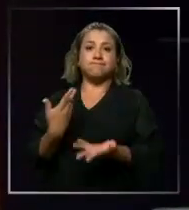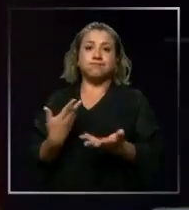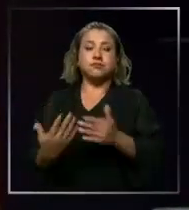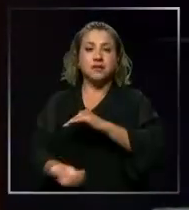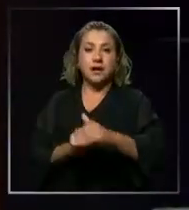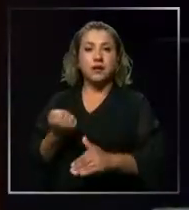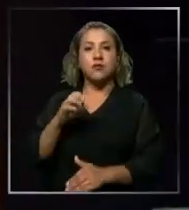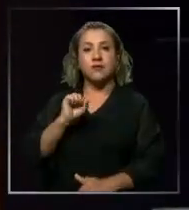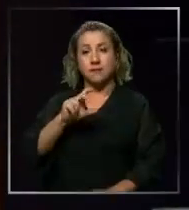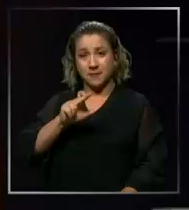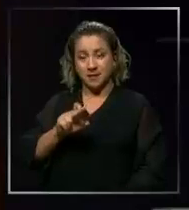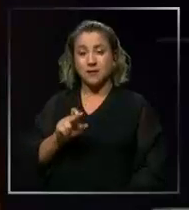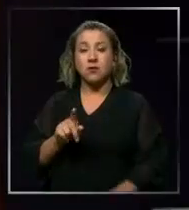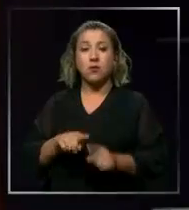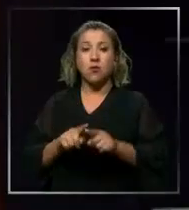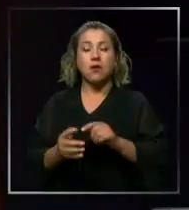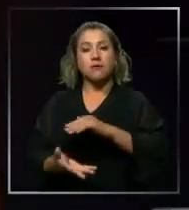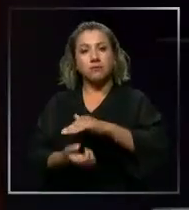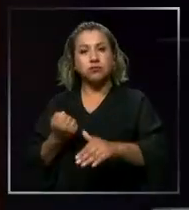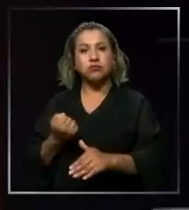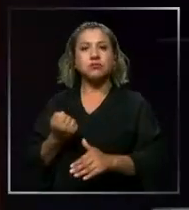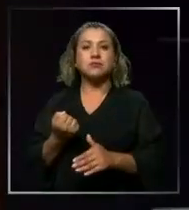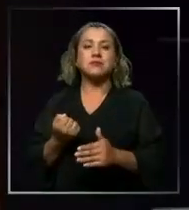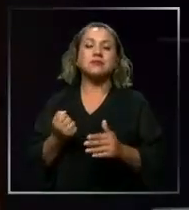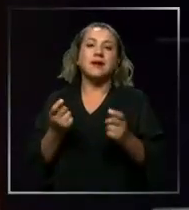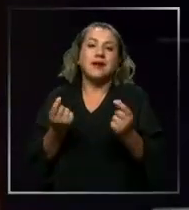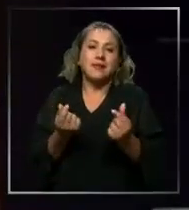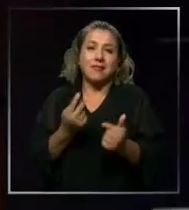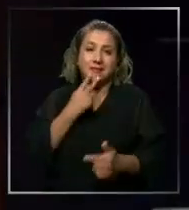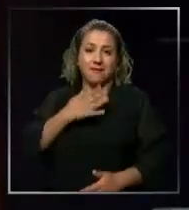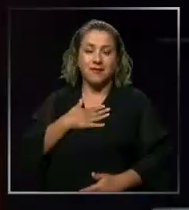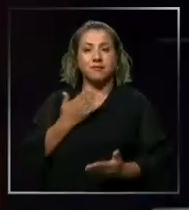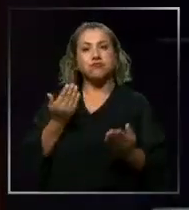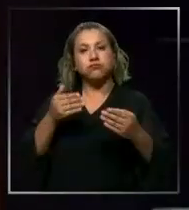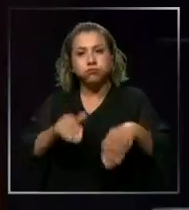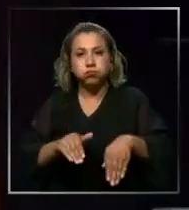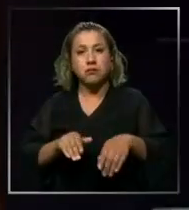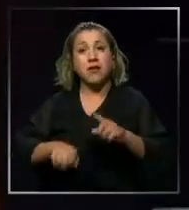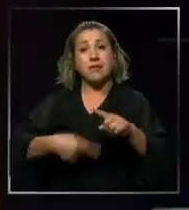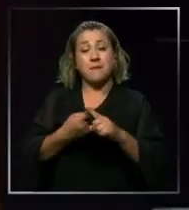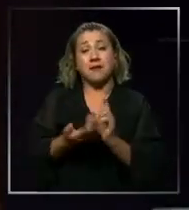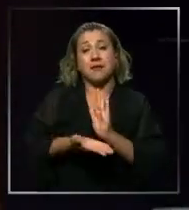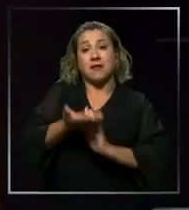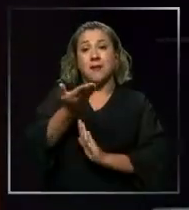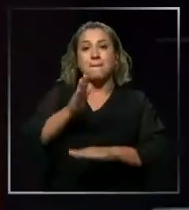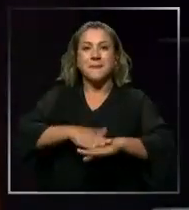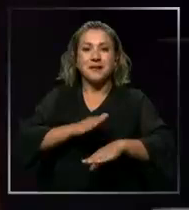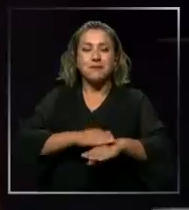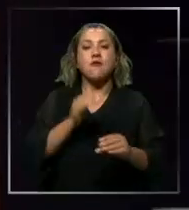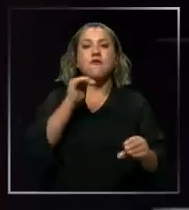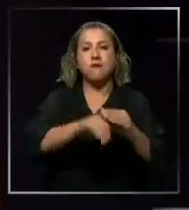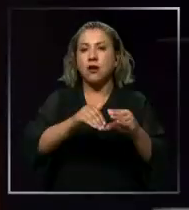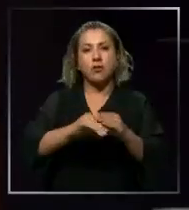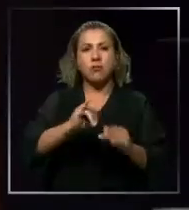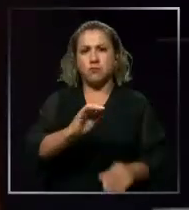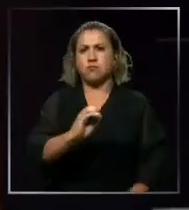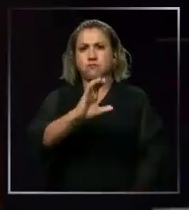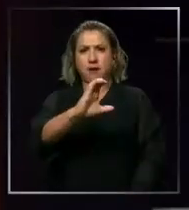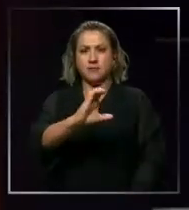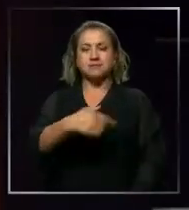retiros con mayor expresión inflacionarias que carecen la calidad de vida y también con el crecimiento de los créditos bancarios que a la larga También